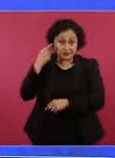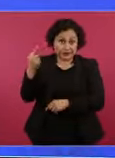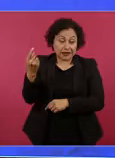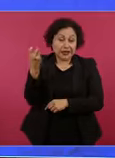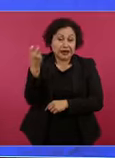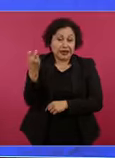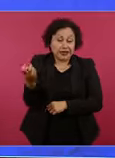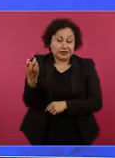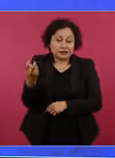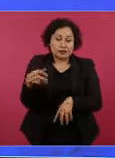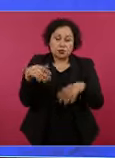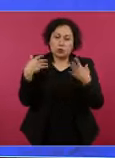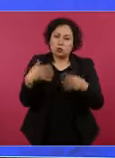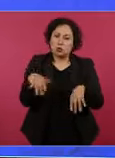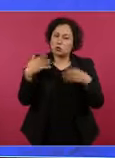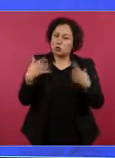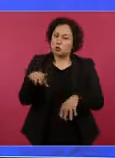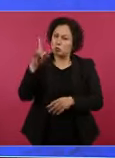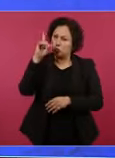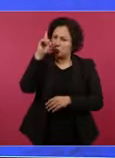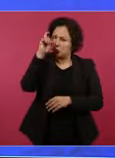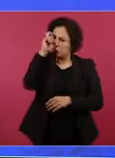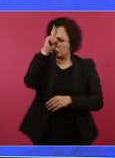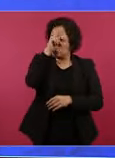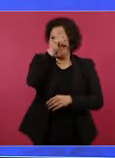porque es